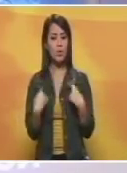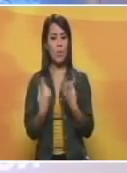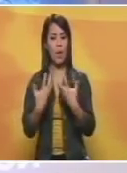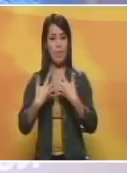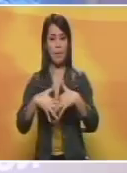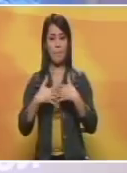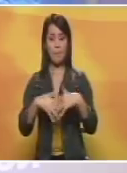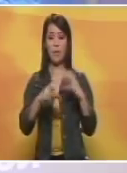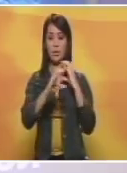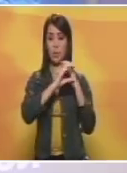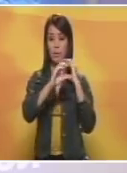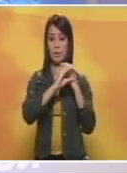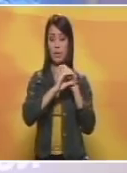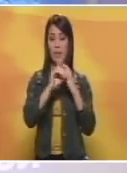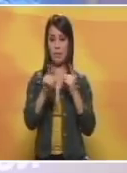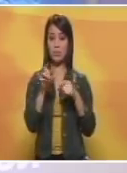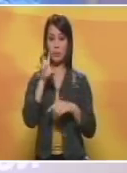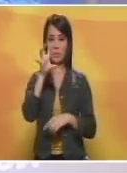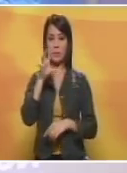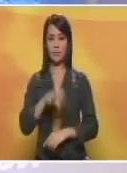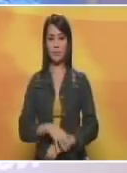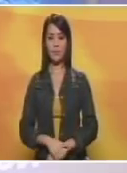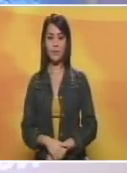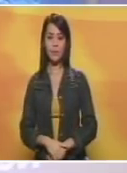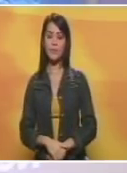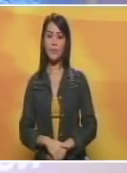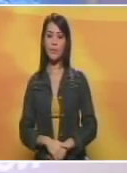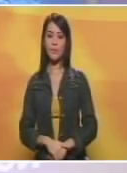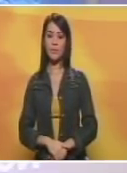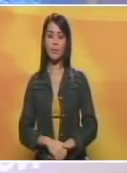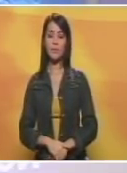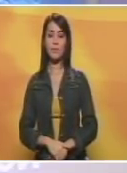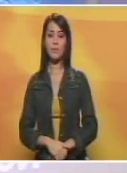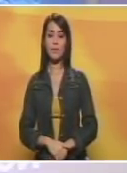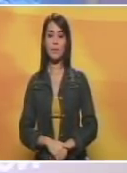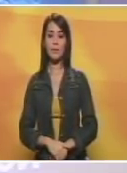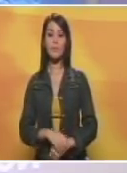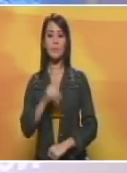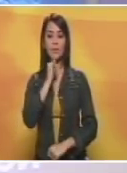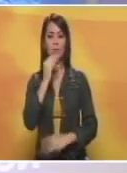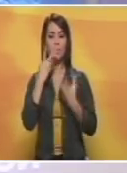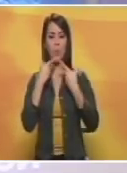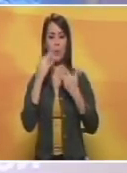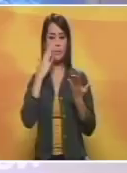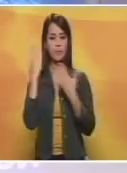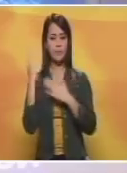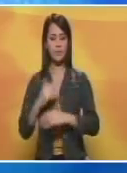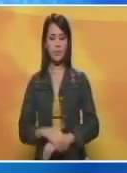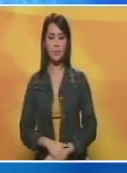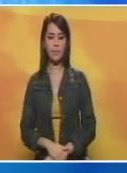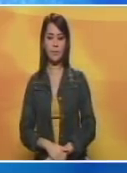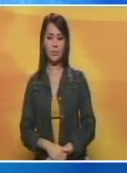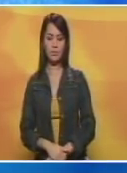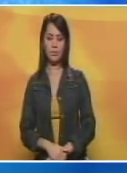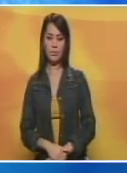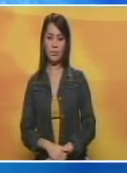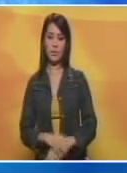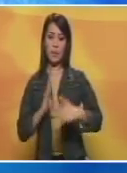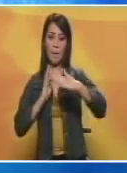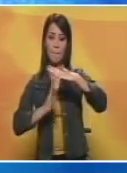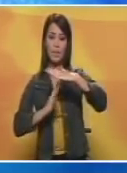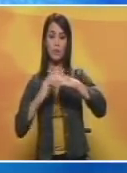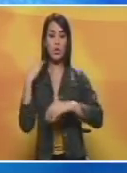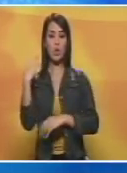de transporte de su nación carlos pardo de la alianza informativa latinoamericana nos cuenta más migración